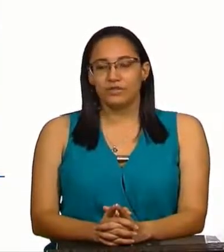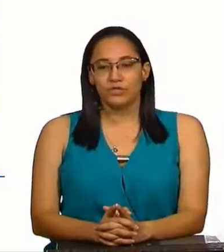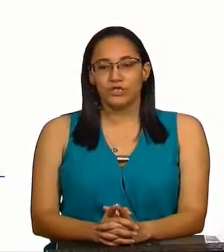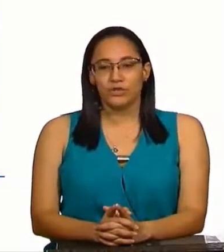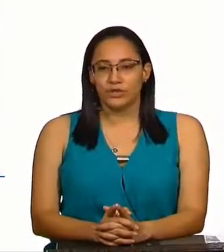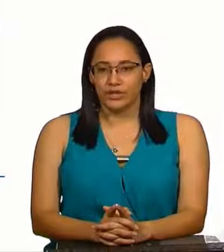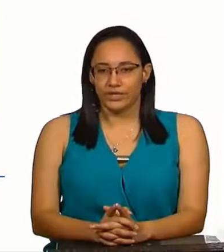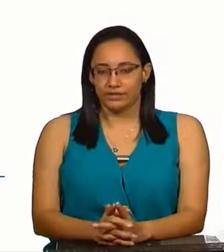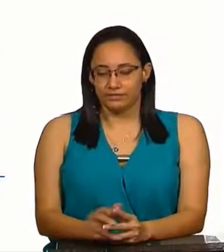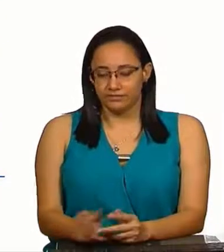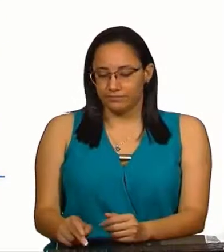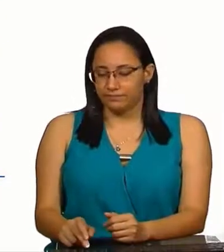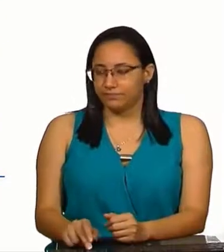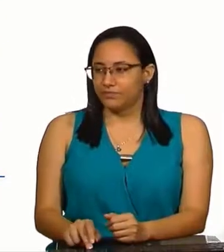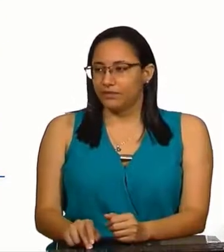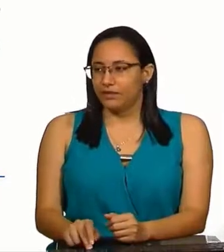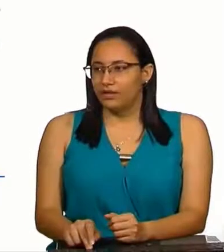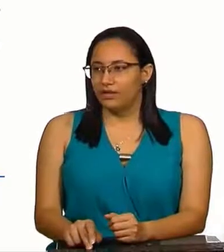y tenemos couldn't.